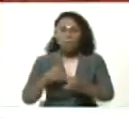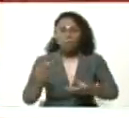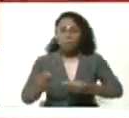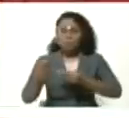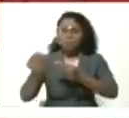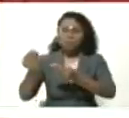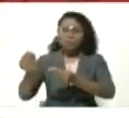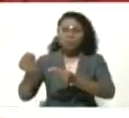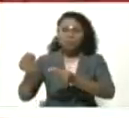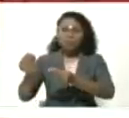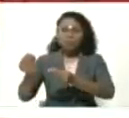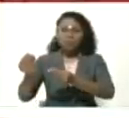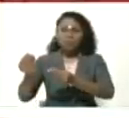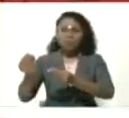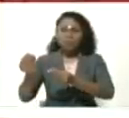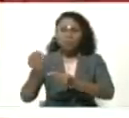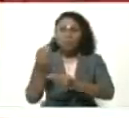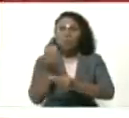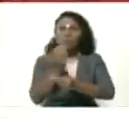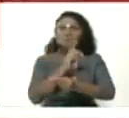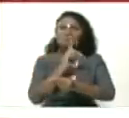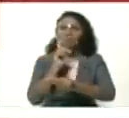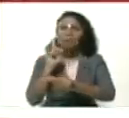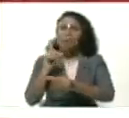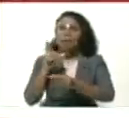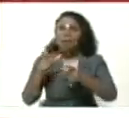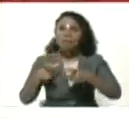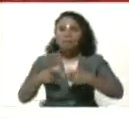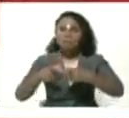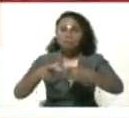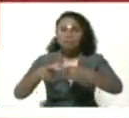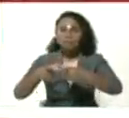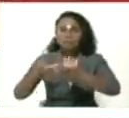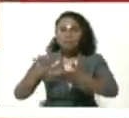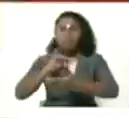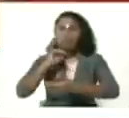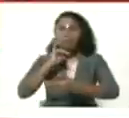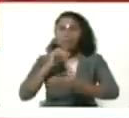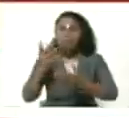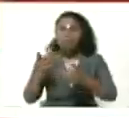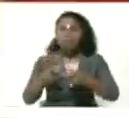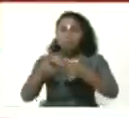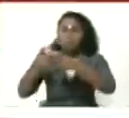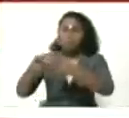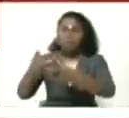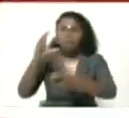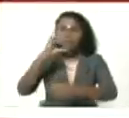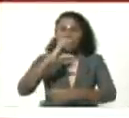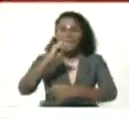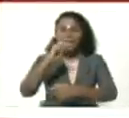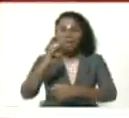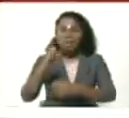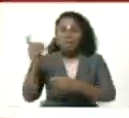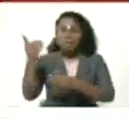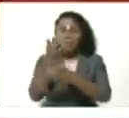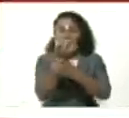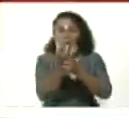llama? El CD con la información digital al CNE, y el CNE